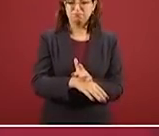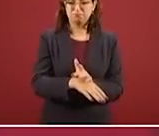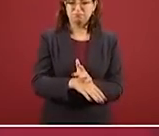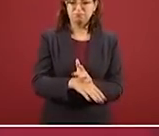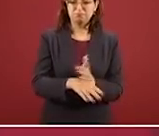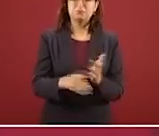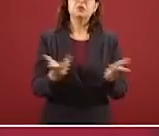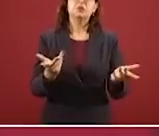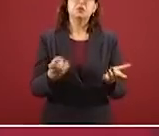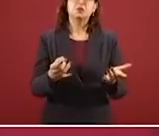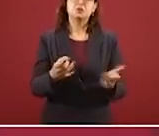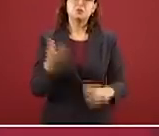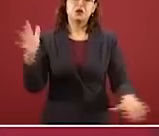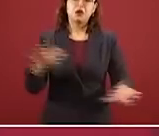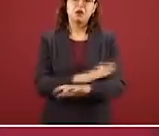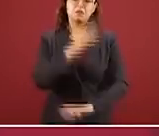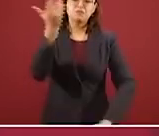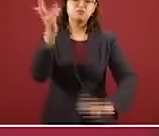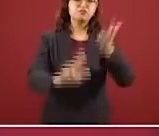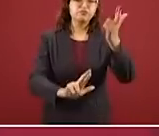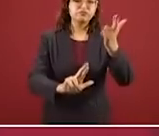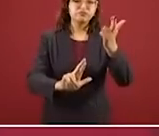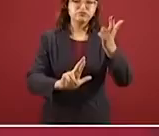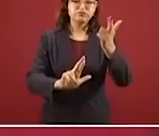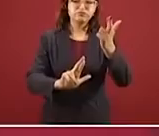produjo la revolución.